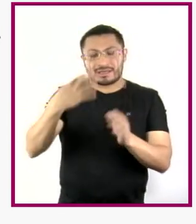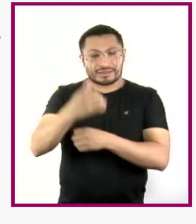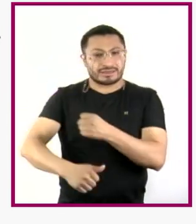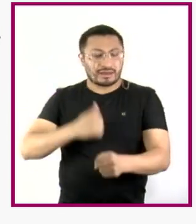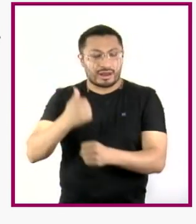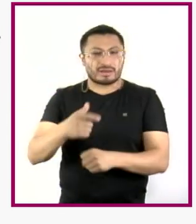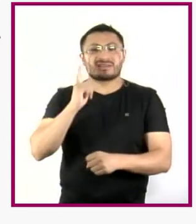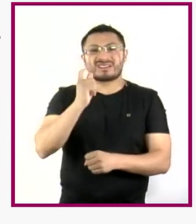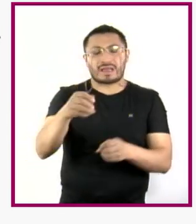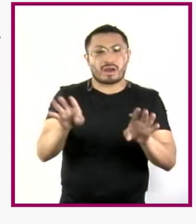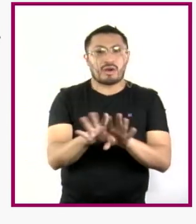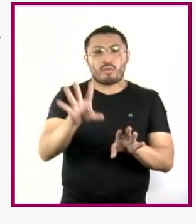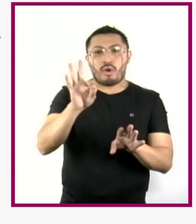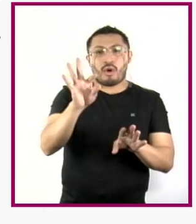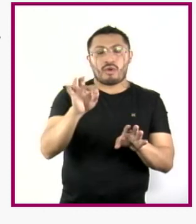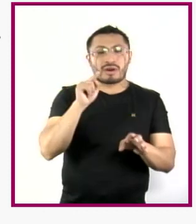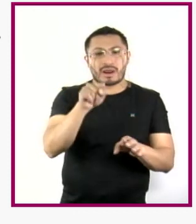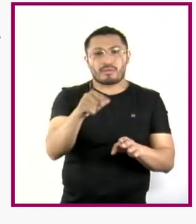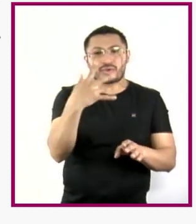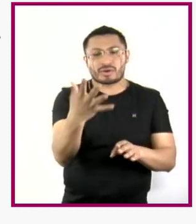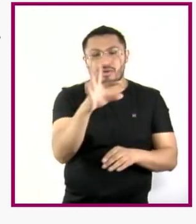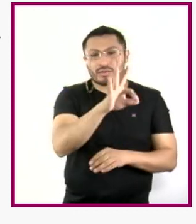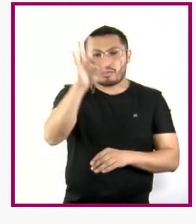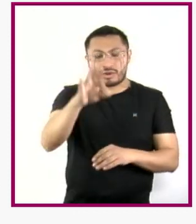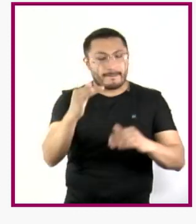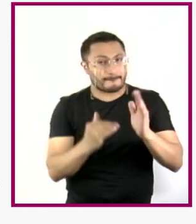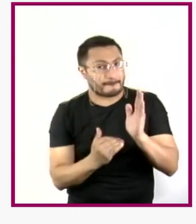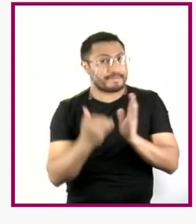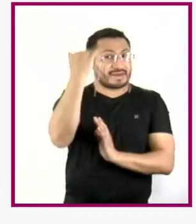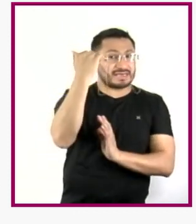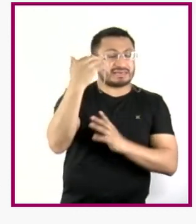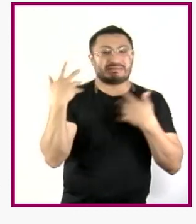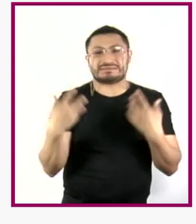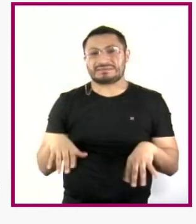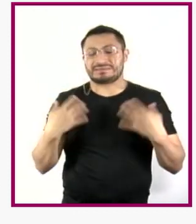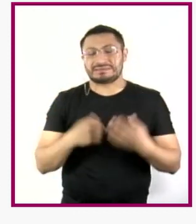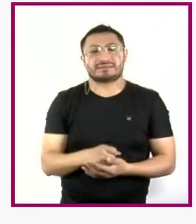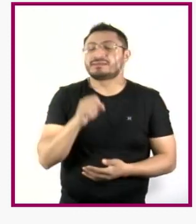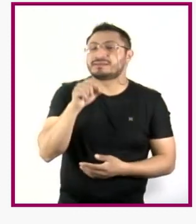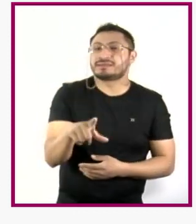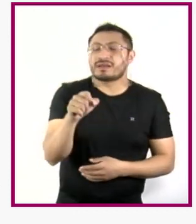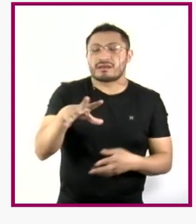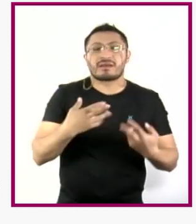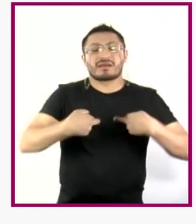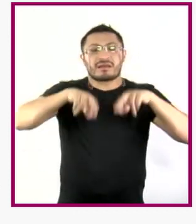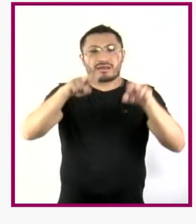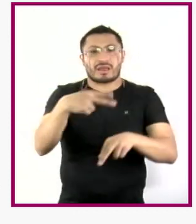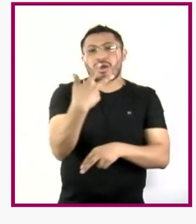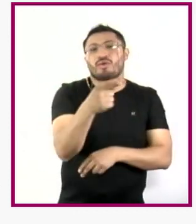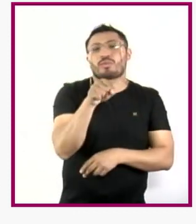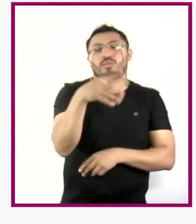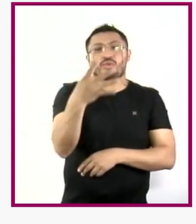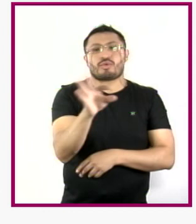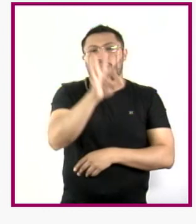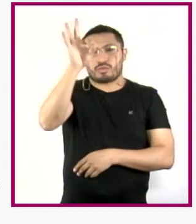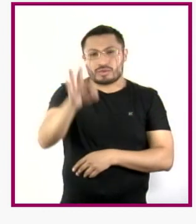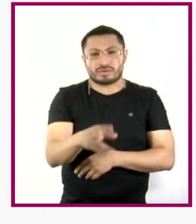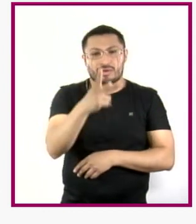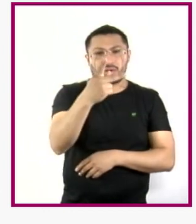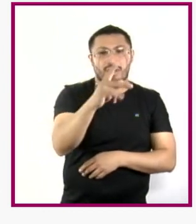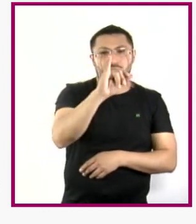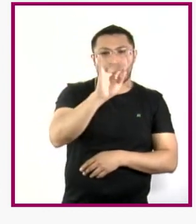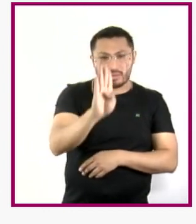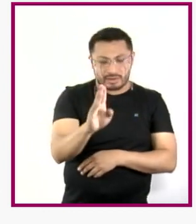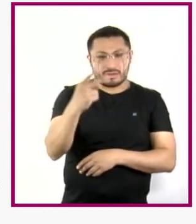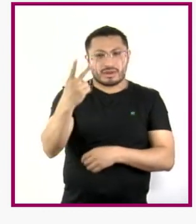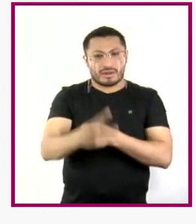un incremento del 40.5%. Además, representaron el 8.4% del PIB en